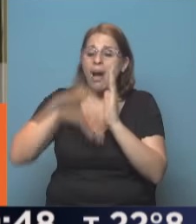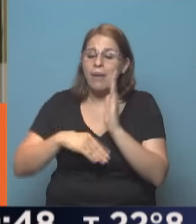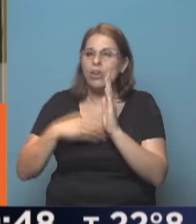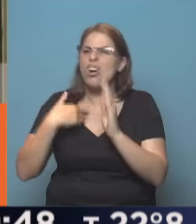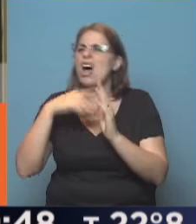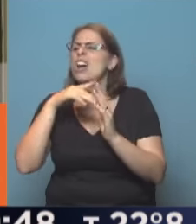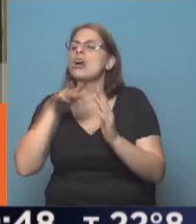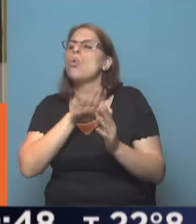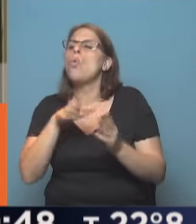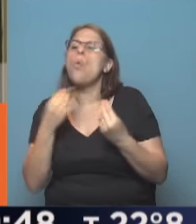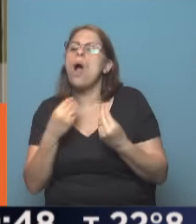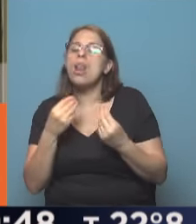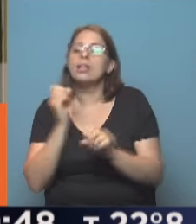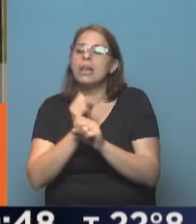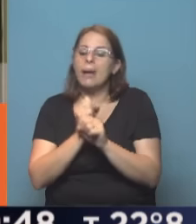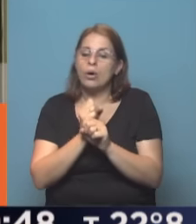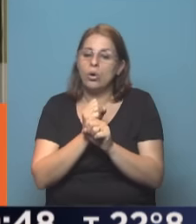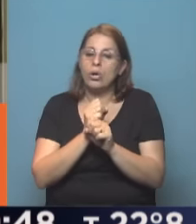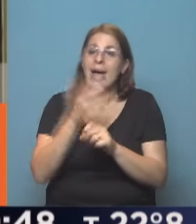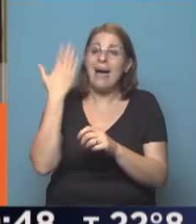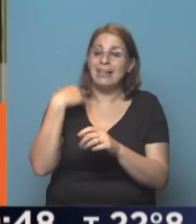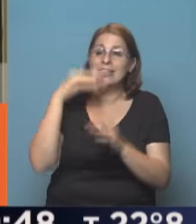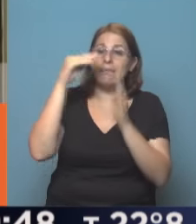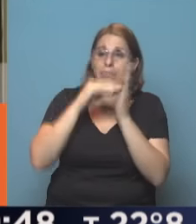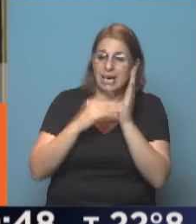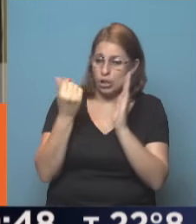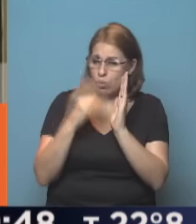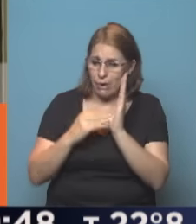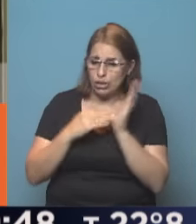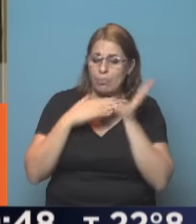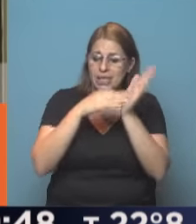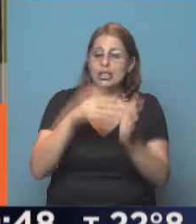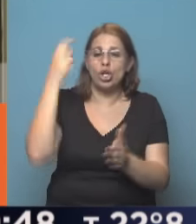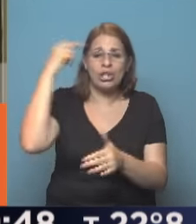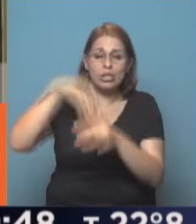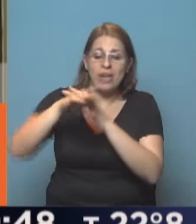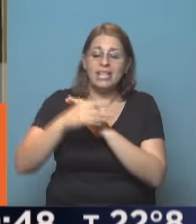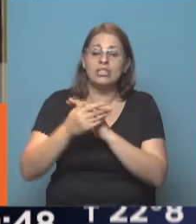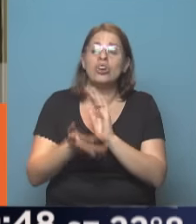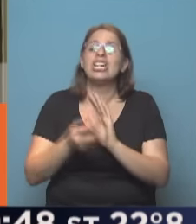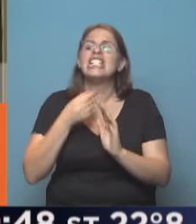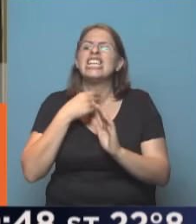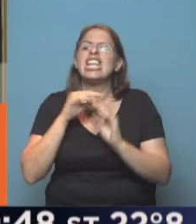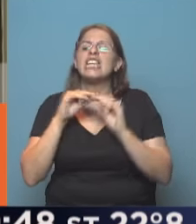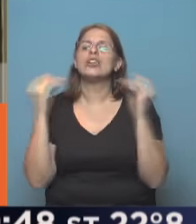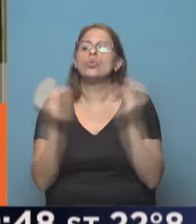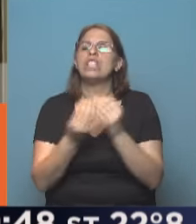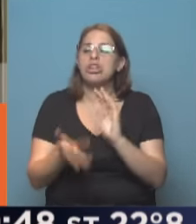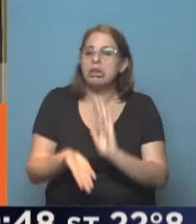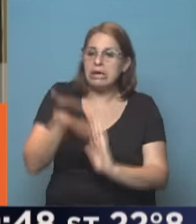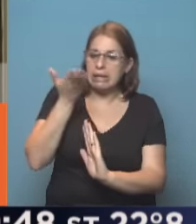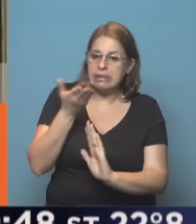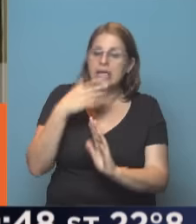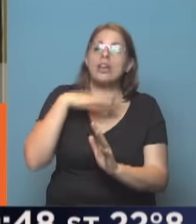porque si hay algo que ha mostrado el presupuesto que se presentó en el Congreso Nacional, es un crecimiento significativo. Venimos trabajando